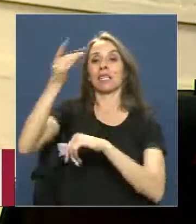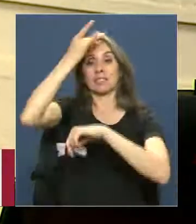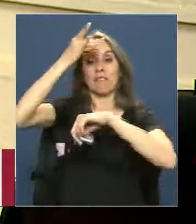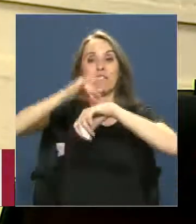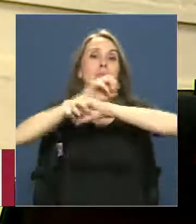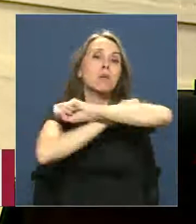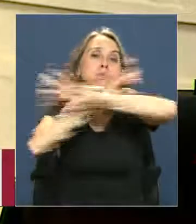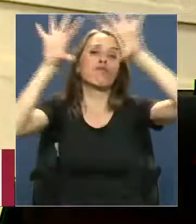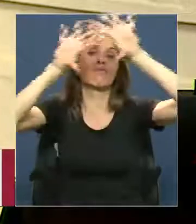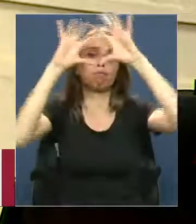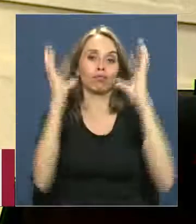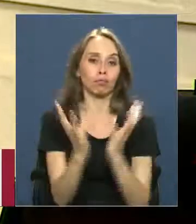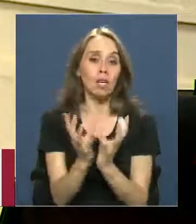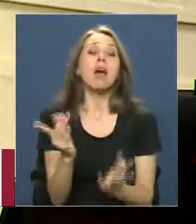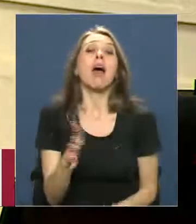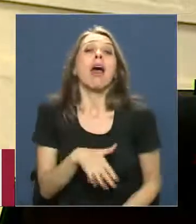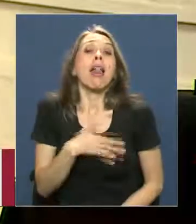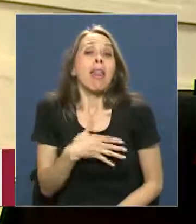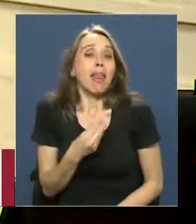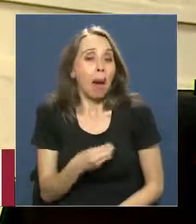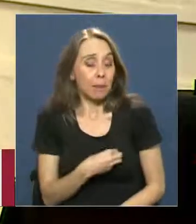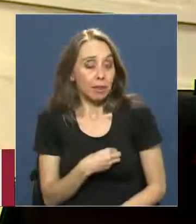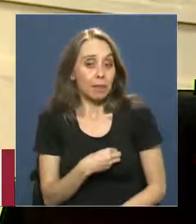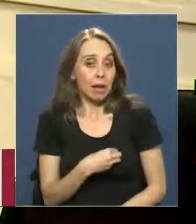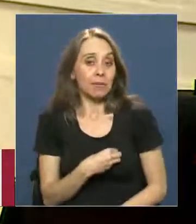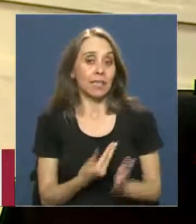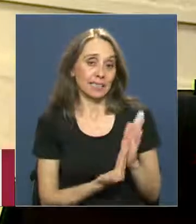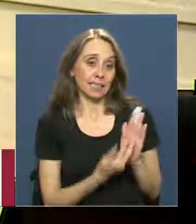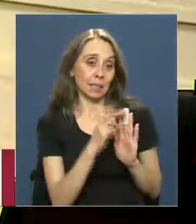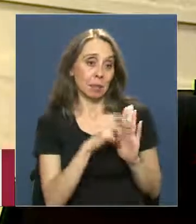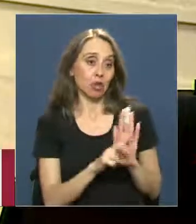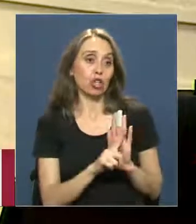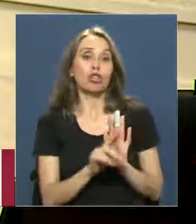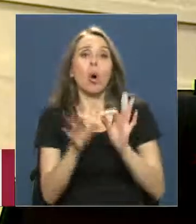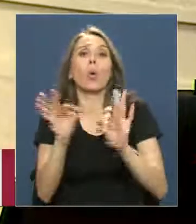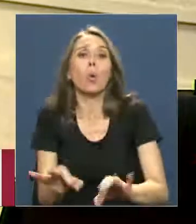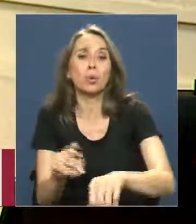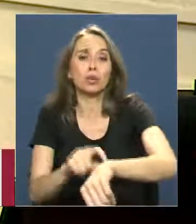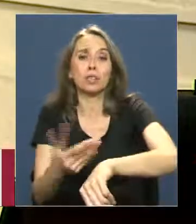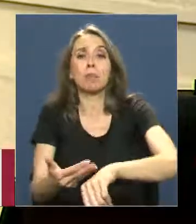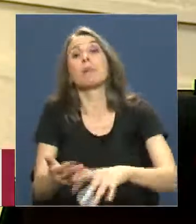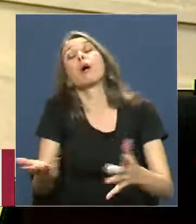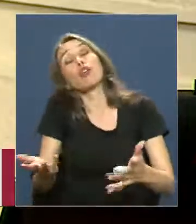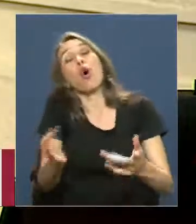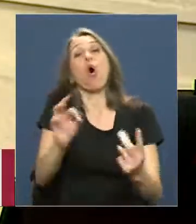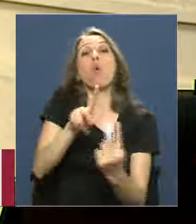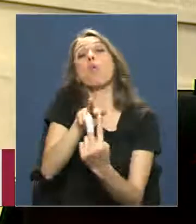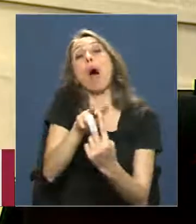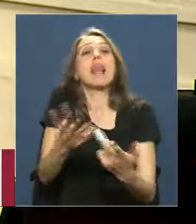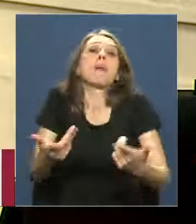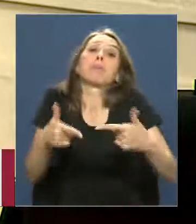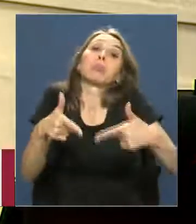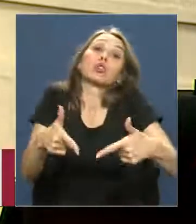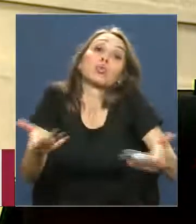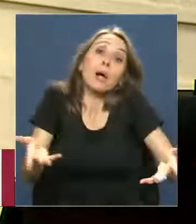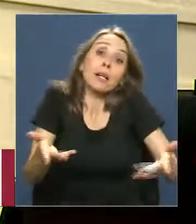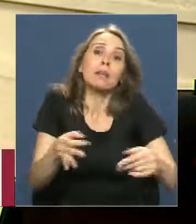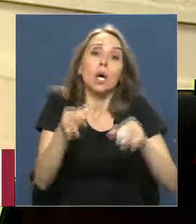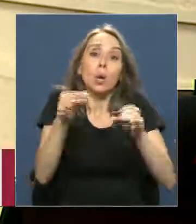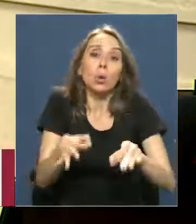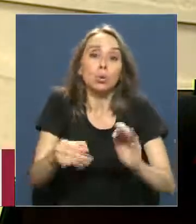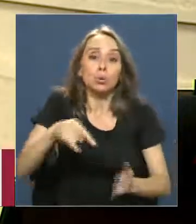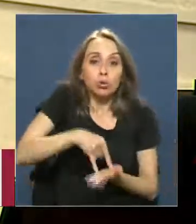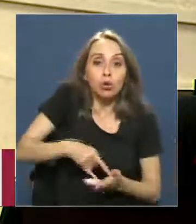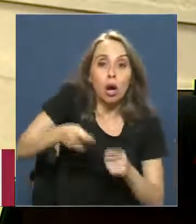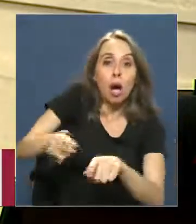Ahora, lamentablemente, este es un proyecto que llega justo en el momento, o afortunadamente, este es un proyecto que llega justo en el momento en el